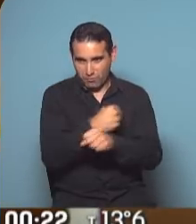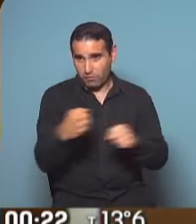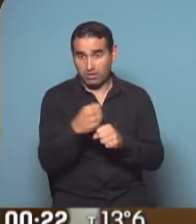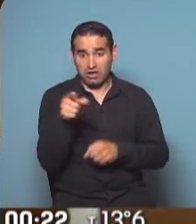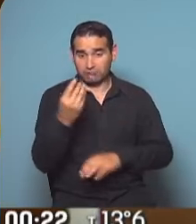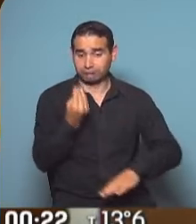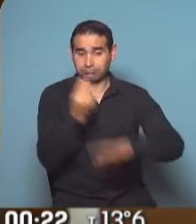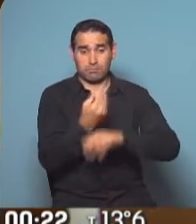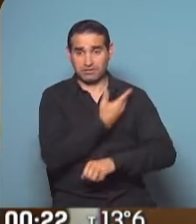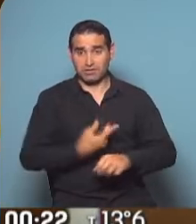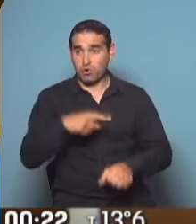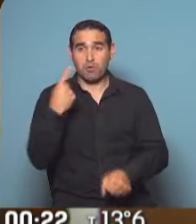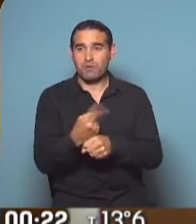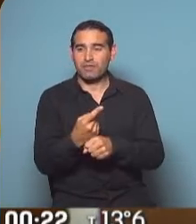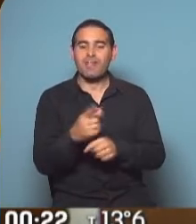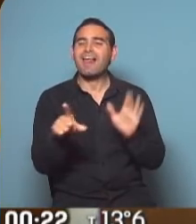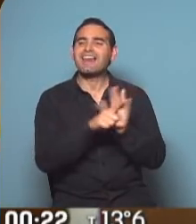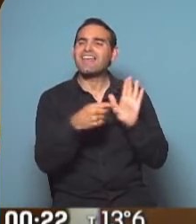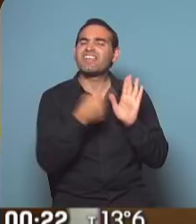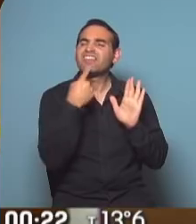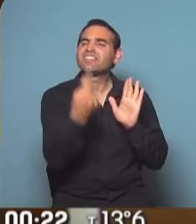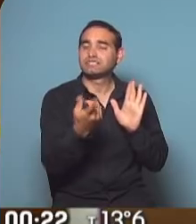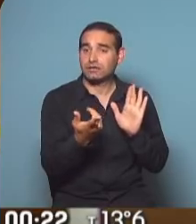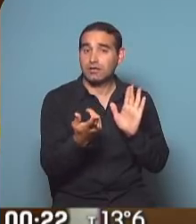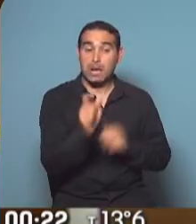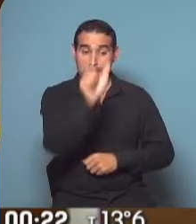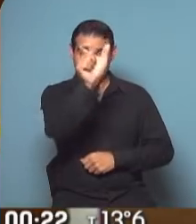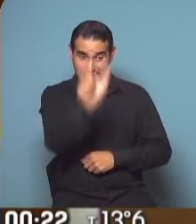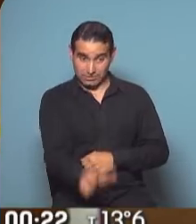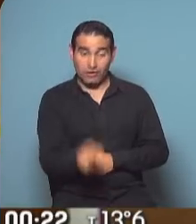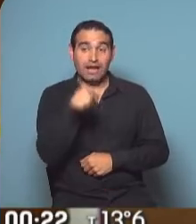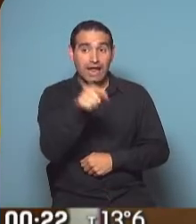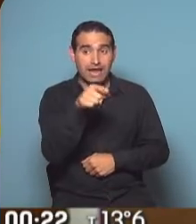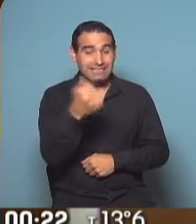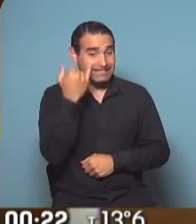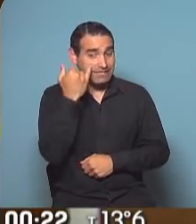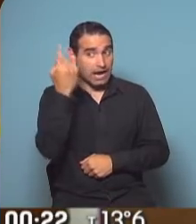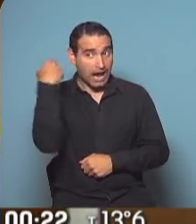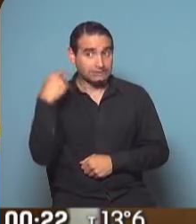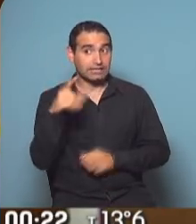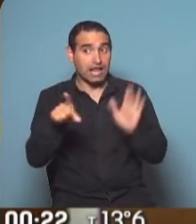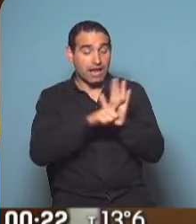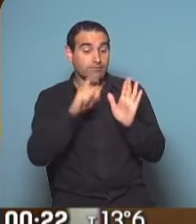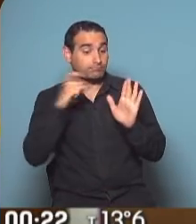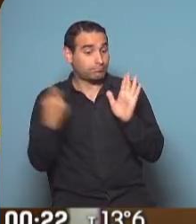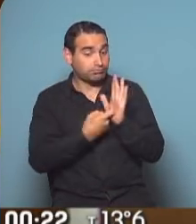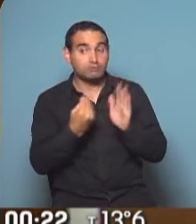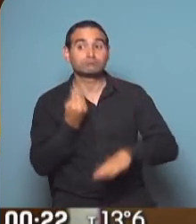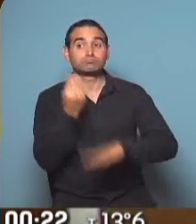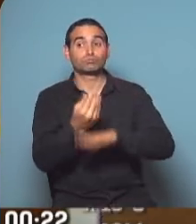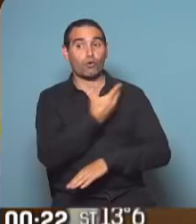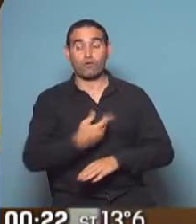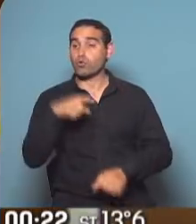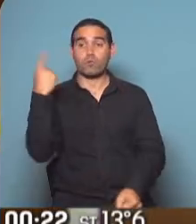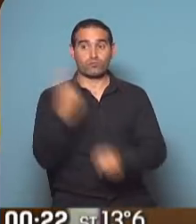candidato a presidente porque la ley de ficha limpia que dice que una persona que tiene un antecedente penal no puede ser candidato si